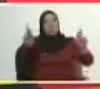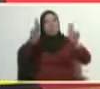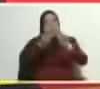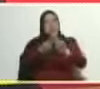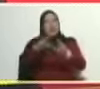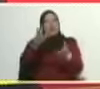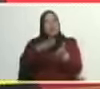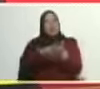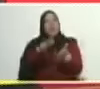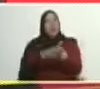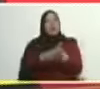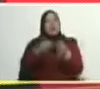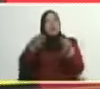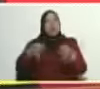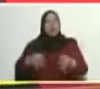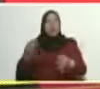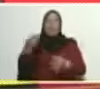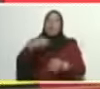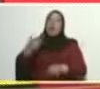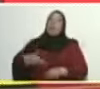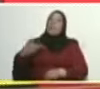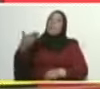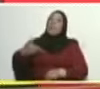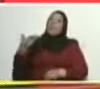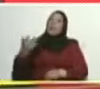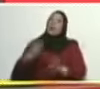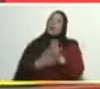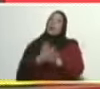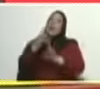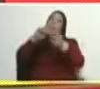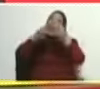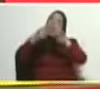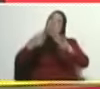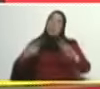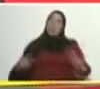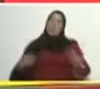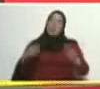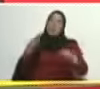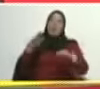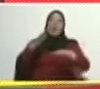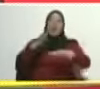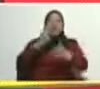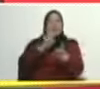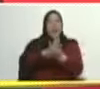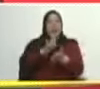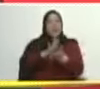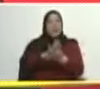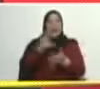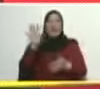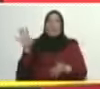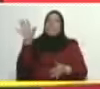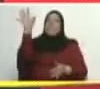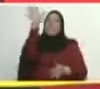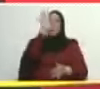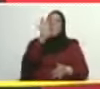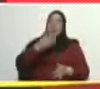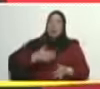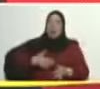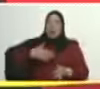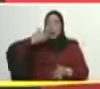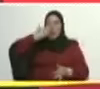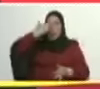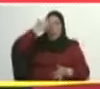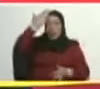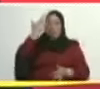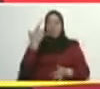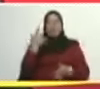la ONU, que es un paso fundamental hacia la paz y la estabilidad en Medio Oriente.